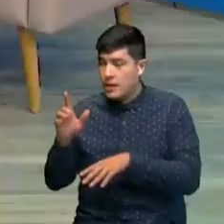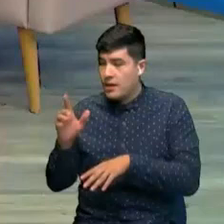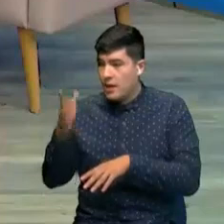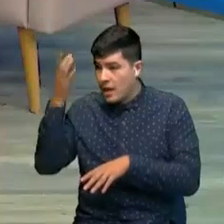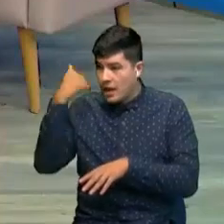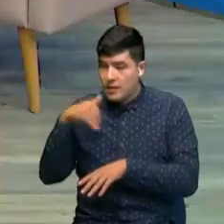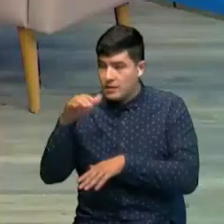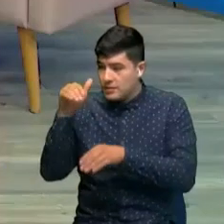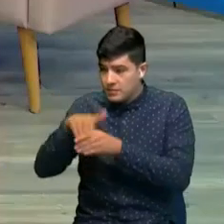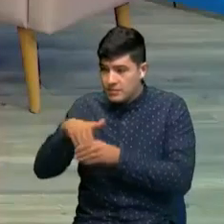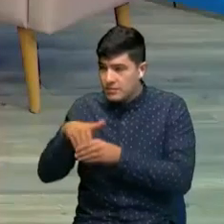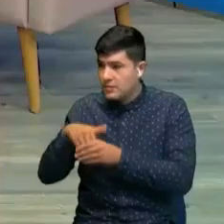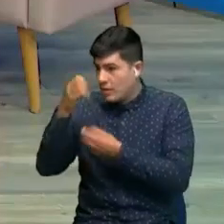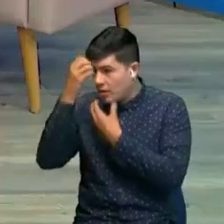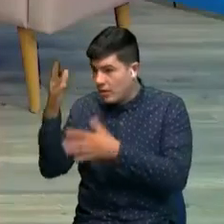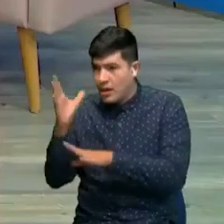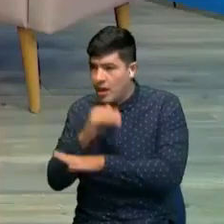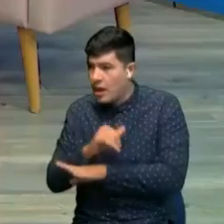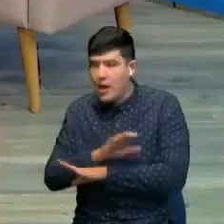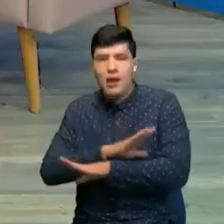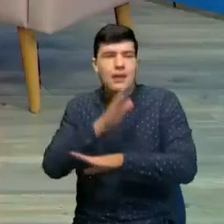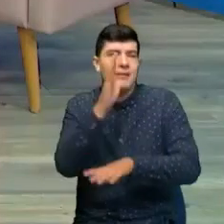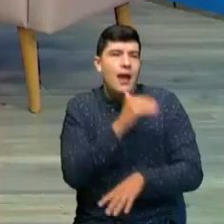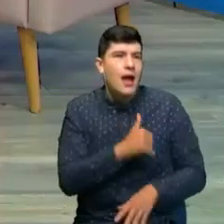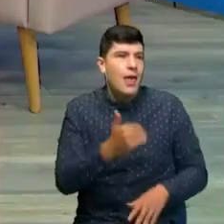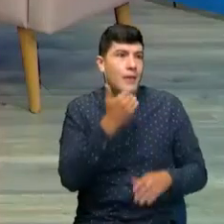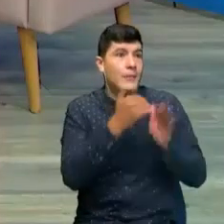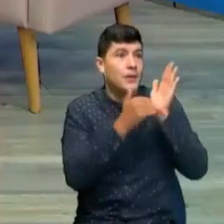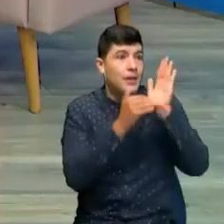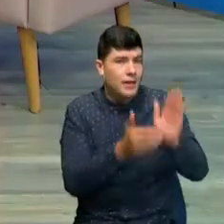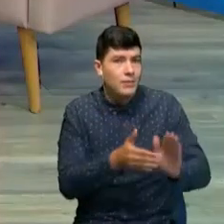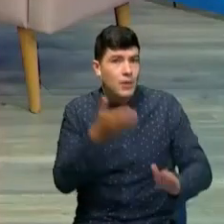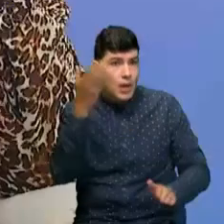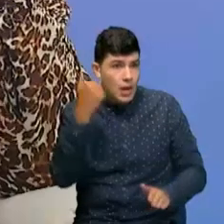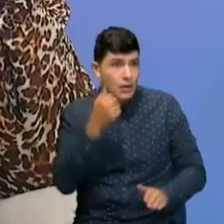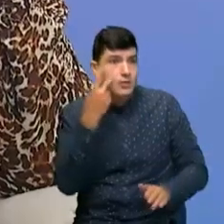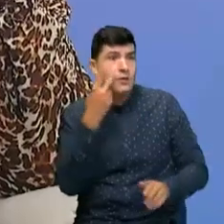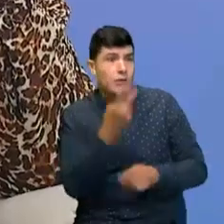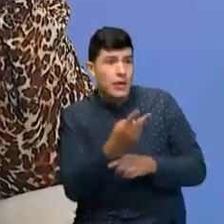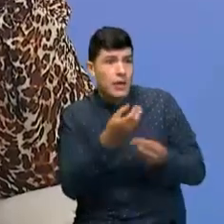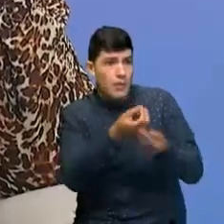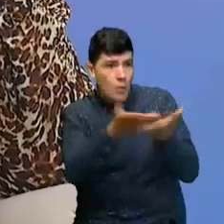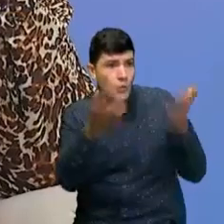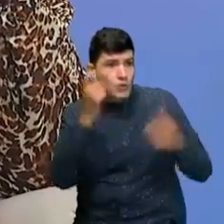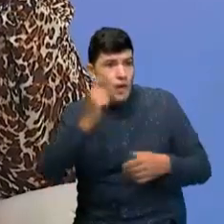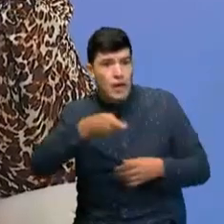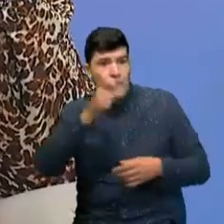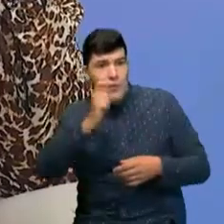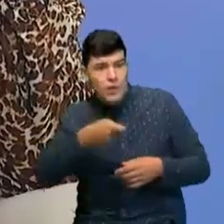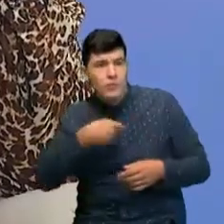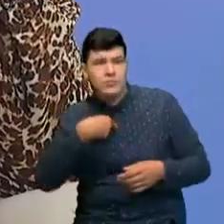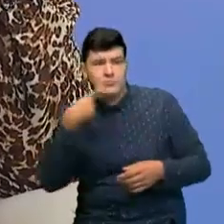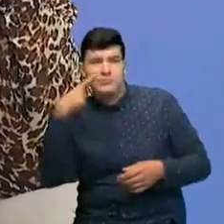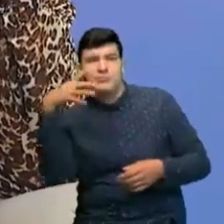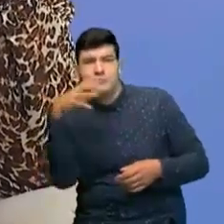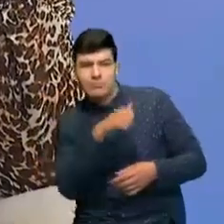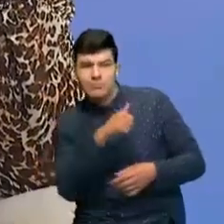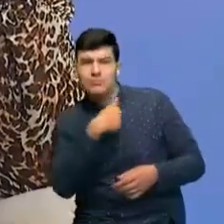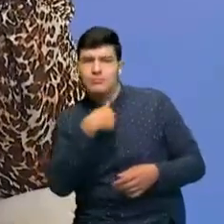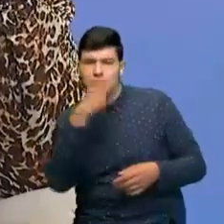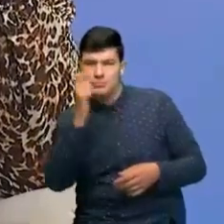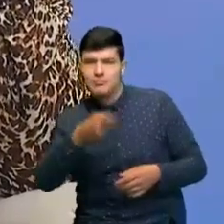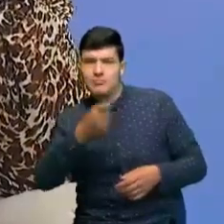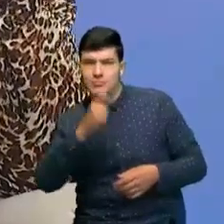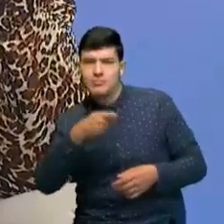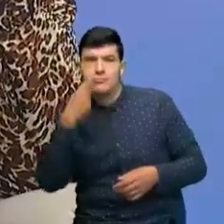caso. Nada, eso no hicieron caso. Y precisamente, por ejemplo, uno ha visto que muchos abogados en los estrados judiciales, que uno se da cuenta por allá en las audiencias